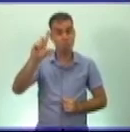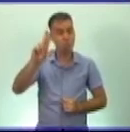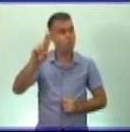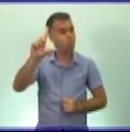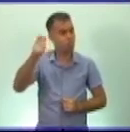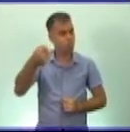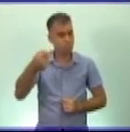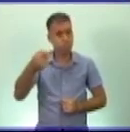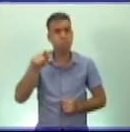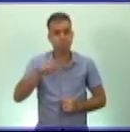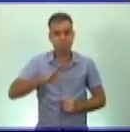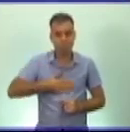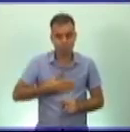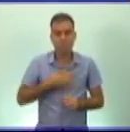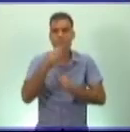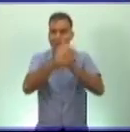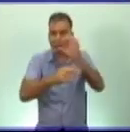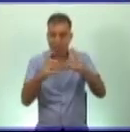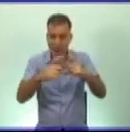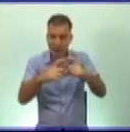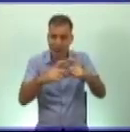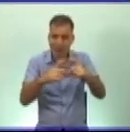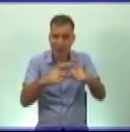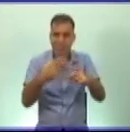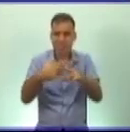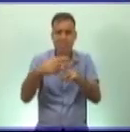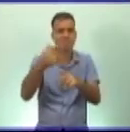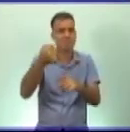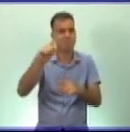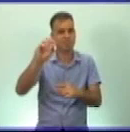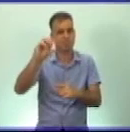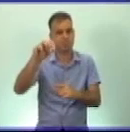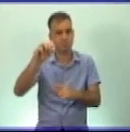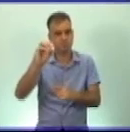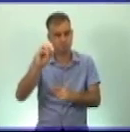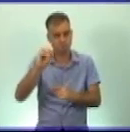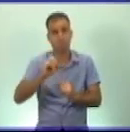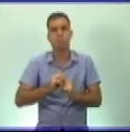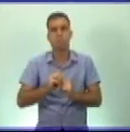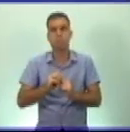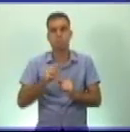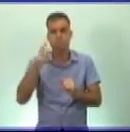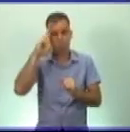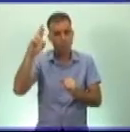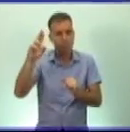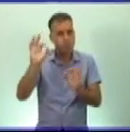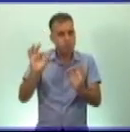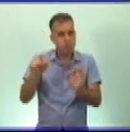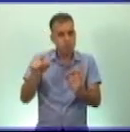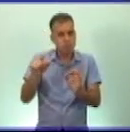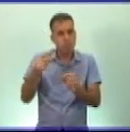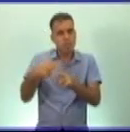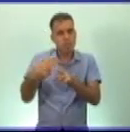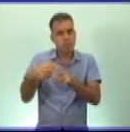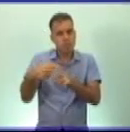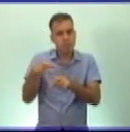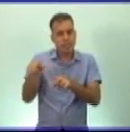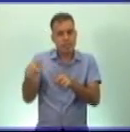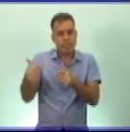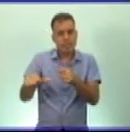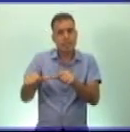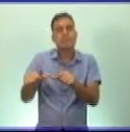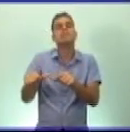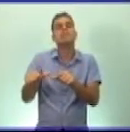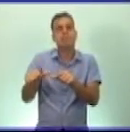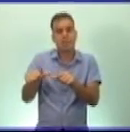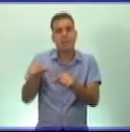Entonces, cuando una especie pierde electrones, ya sabemos que está ocurriendo la oxidación. Por eso se dice que esa sustancia se